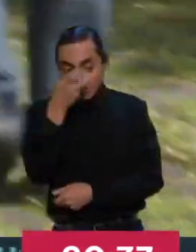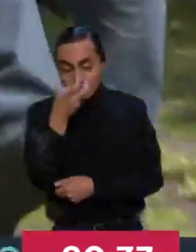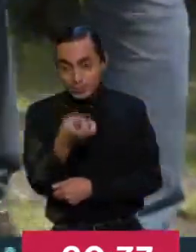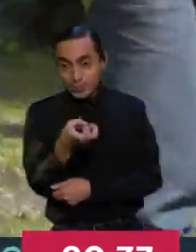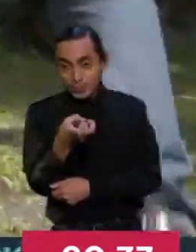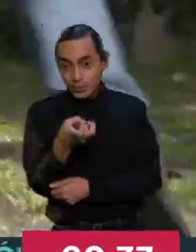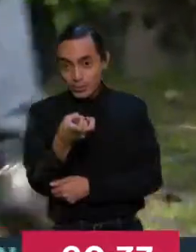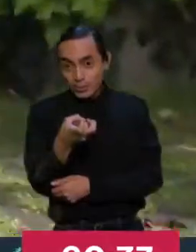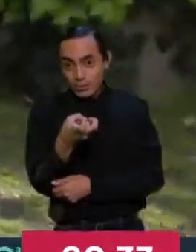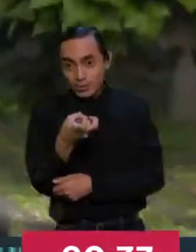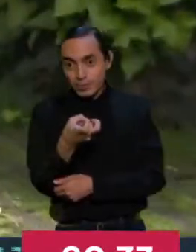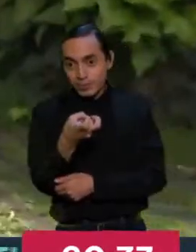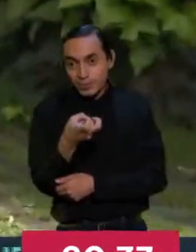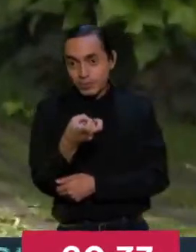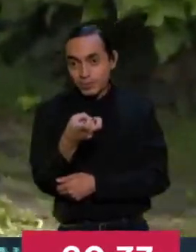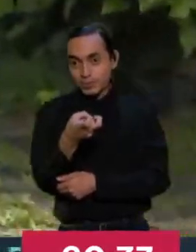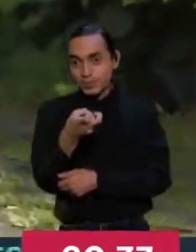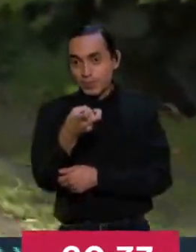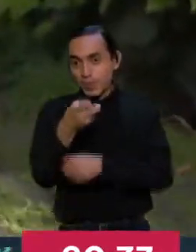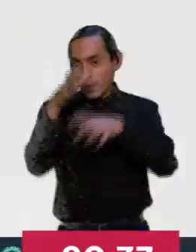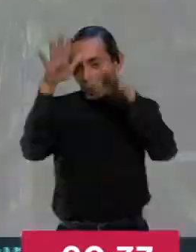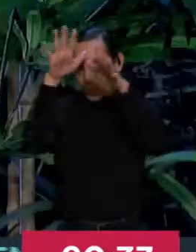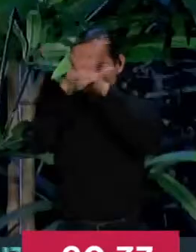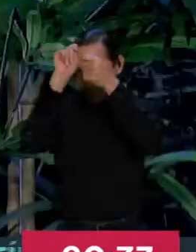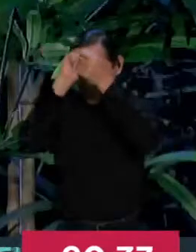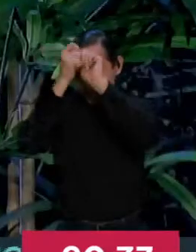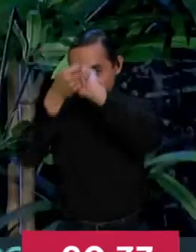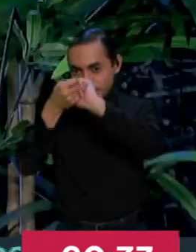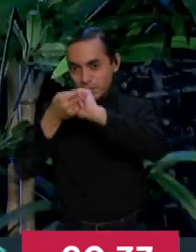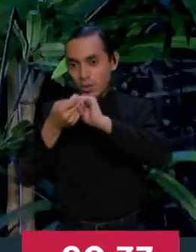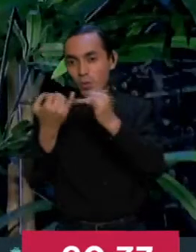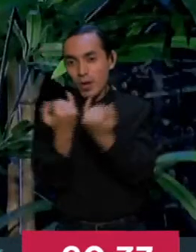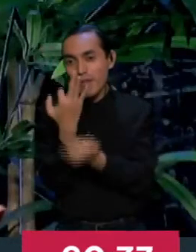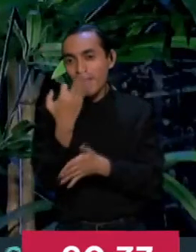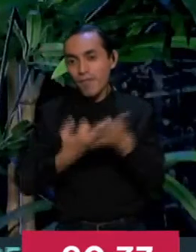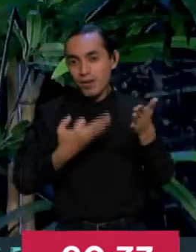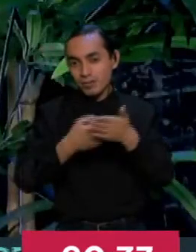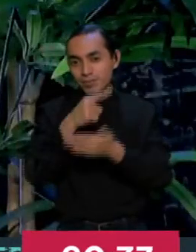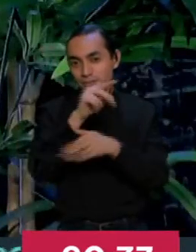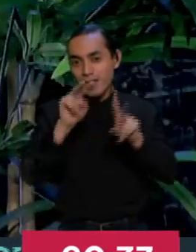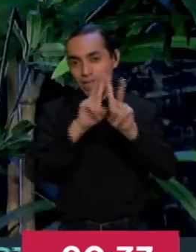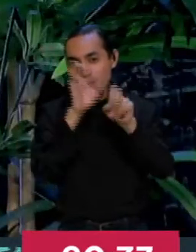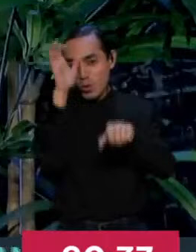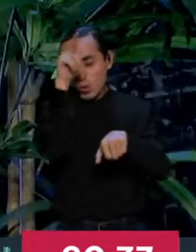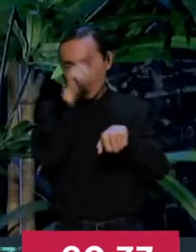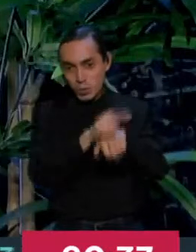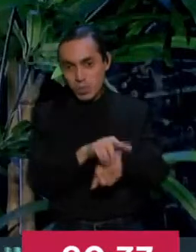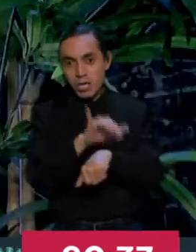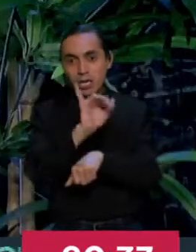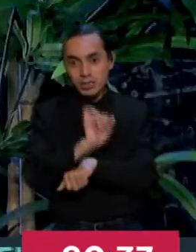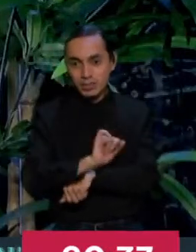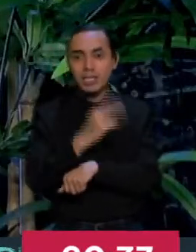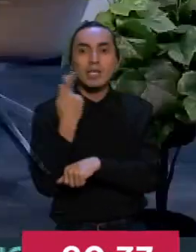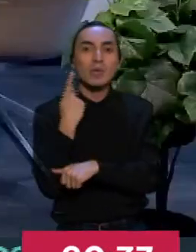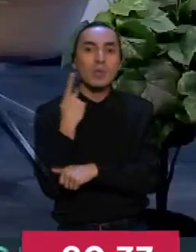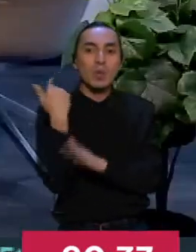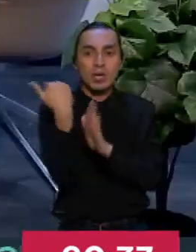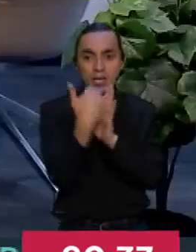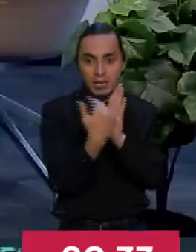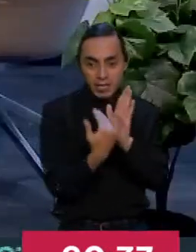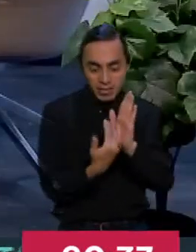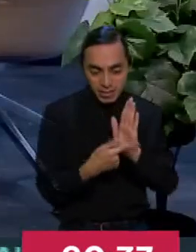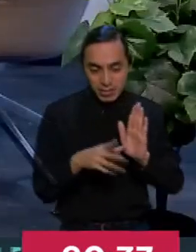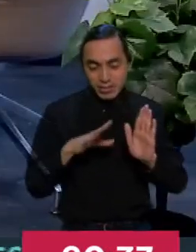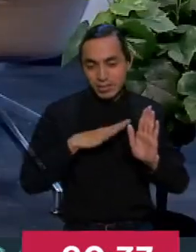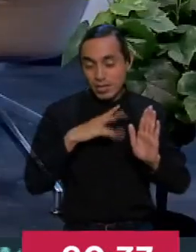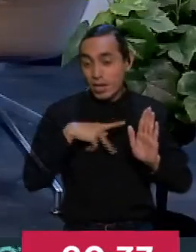pueda aprender de otra manera. Claro, falta mucho, como ya lo señalaban, en el ámbito cultural. No basta solamente las políticas públicas, siempre y cuando nos